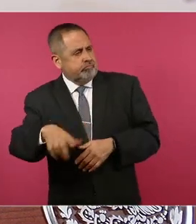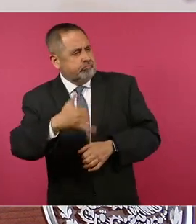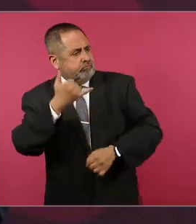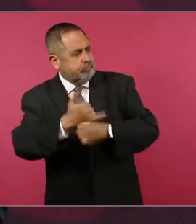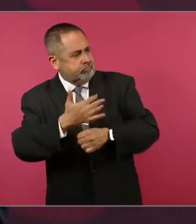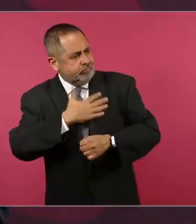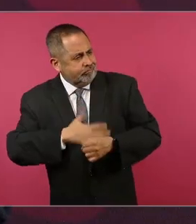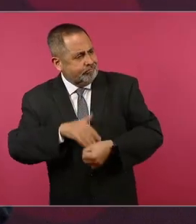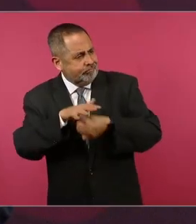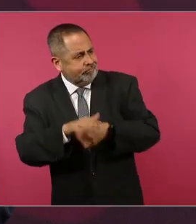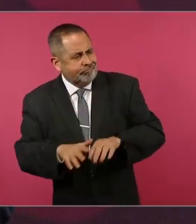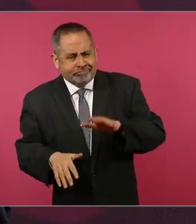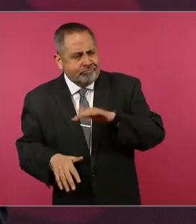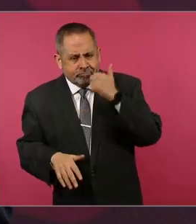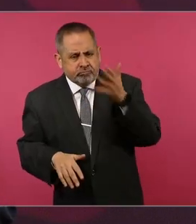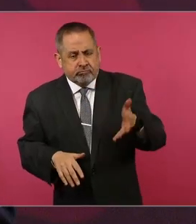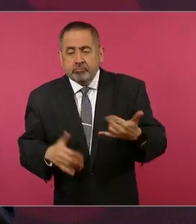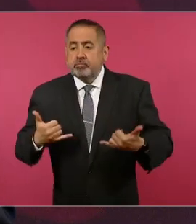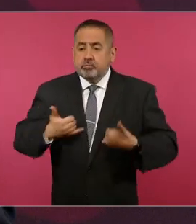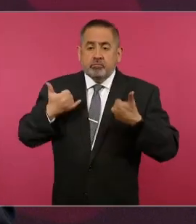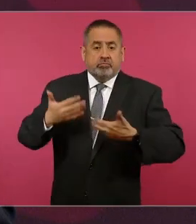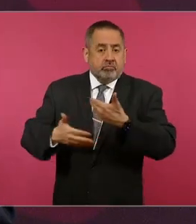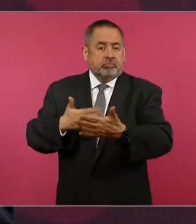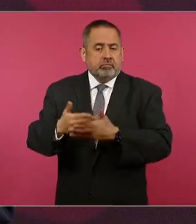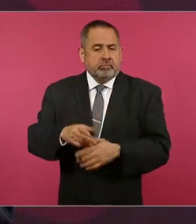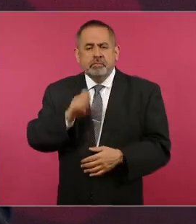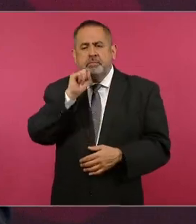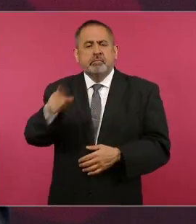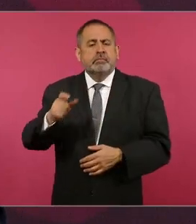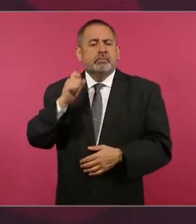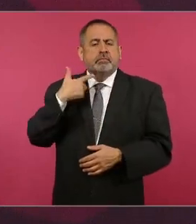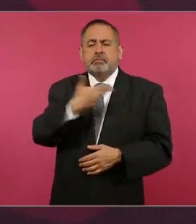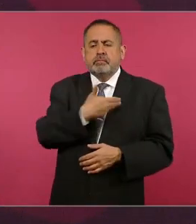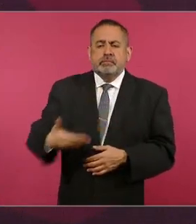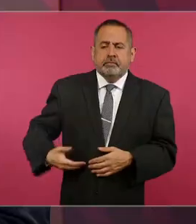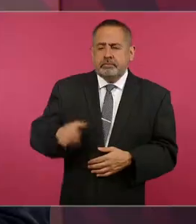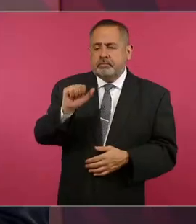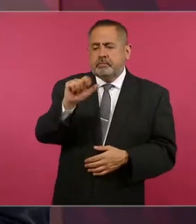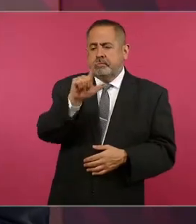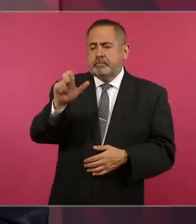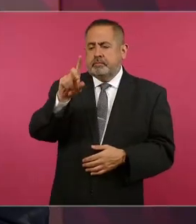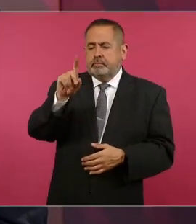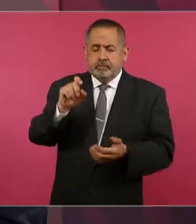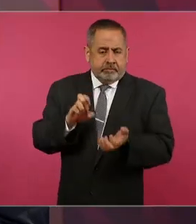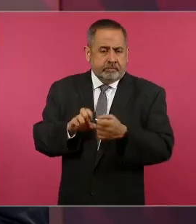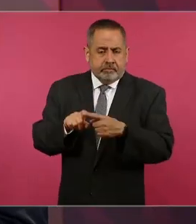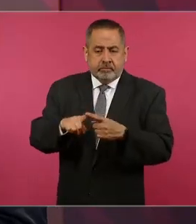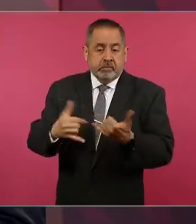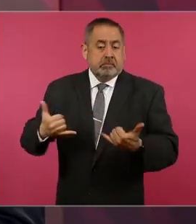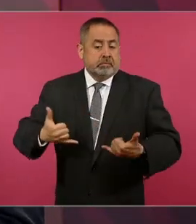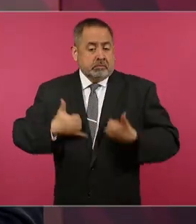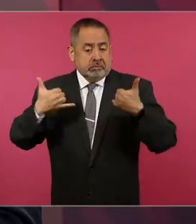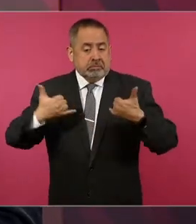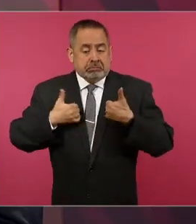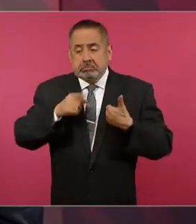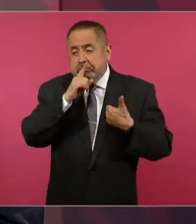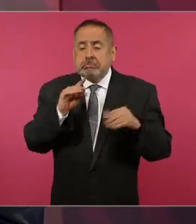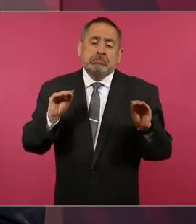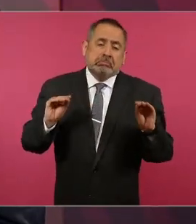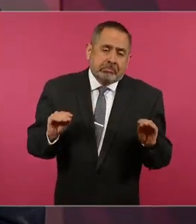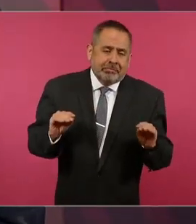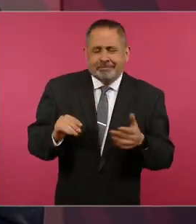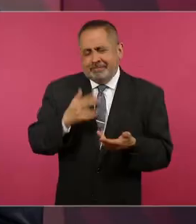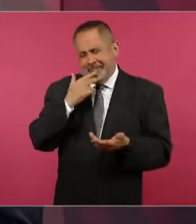opresión lo que decía el presidente Allende ser joven y no ser revolucionario es una contradicción